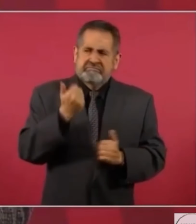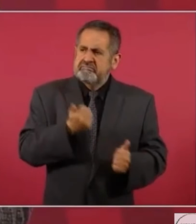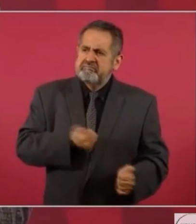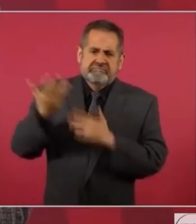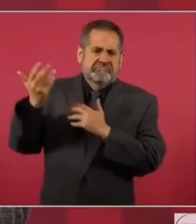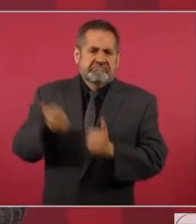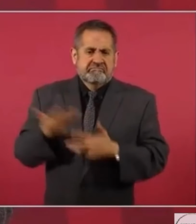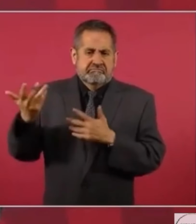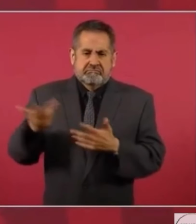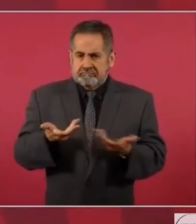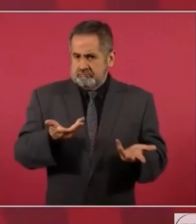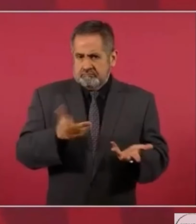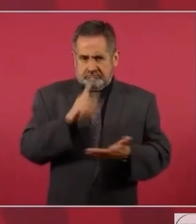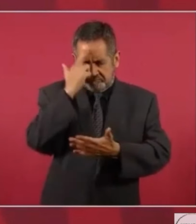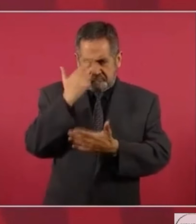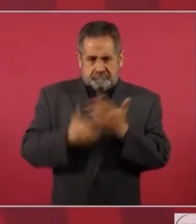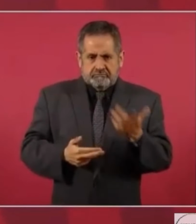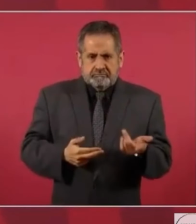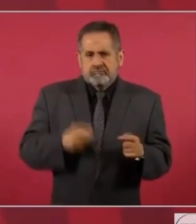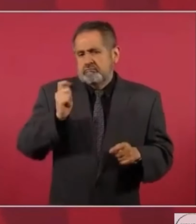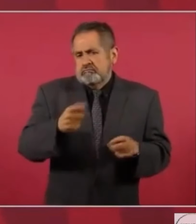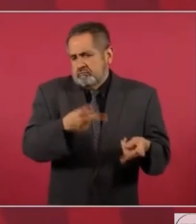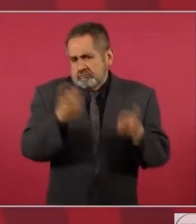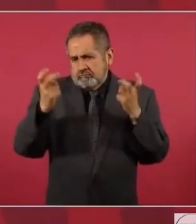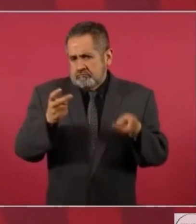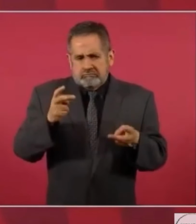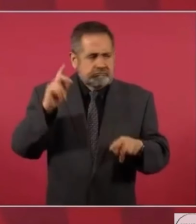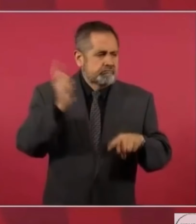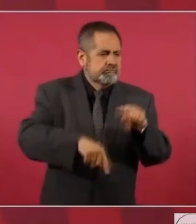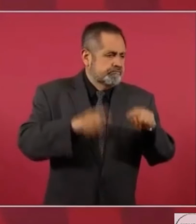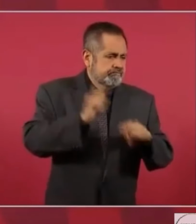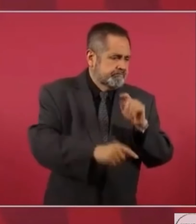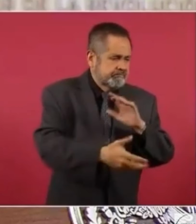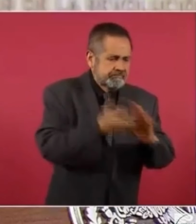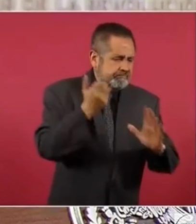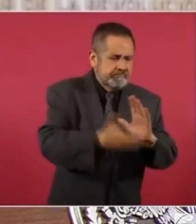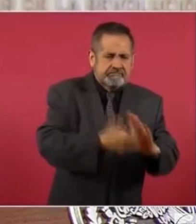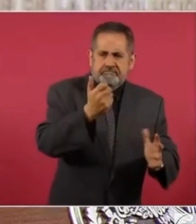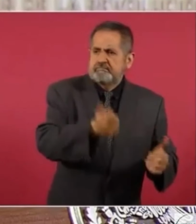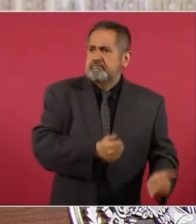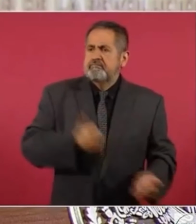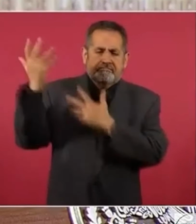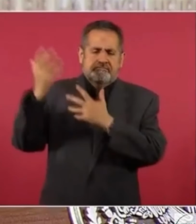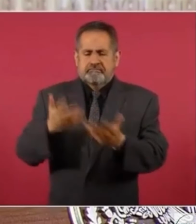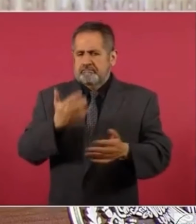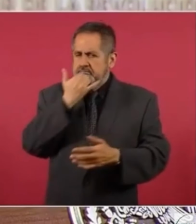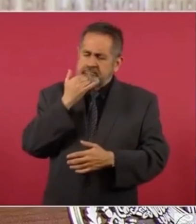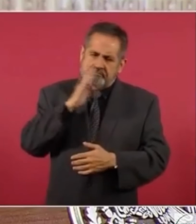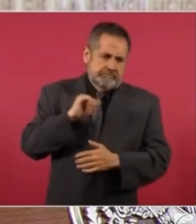de manera ilegal, es hurto, es robo, es saqueo.